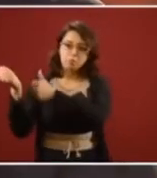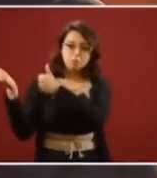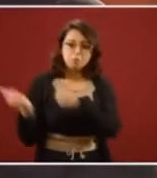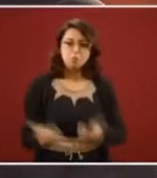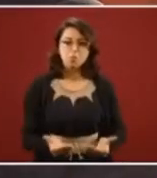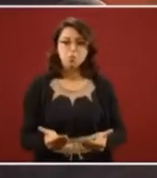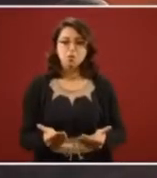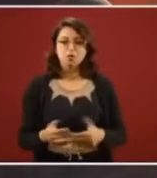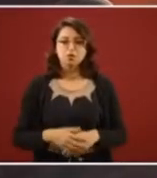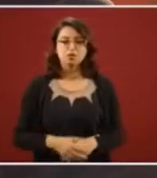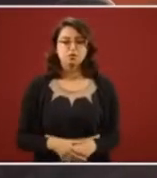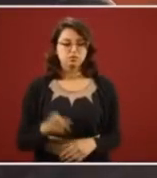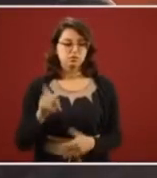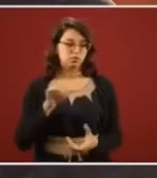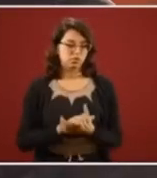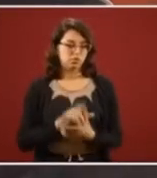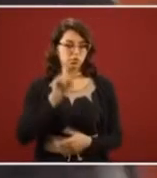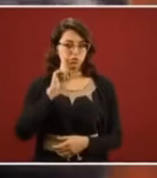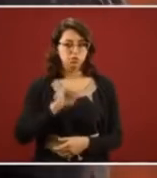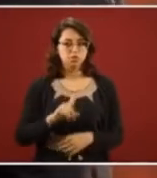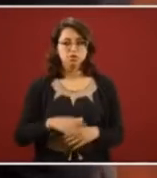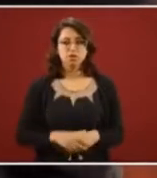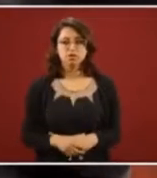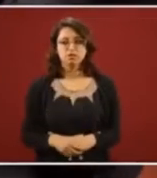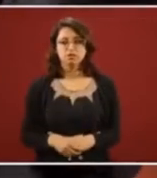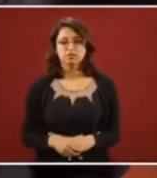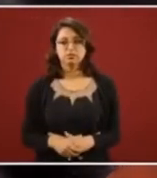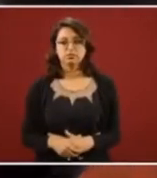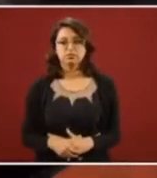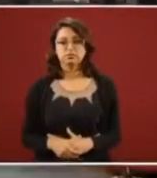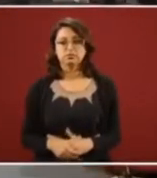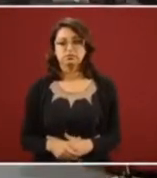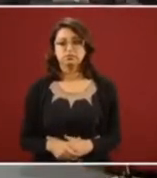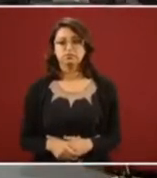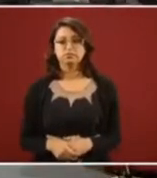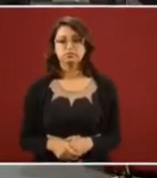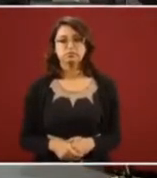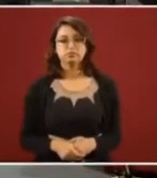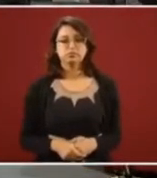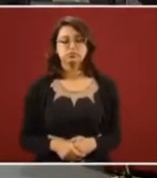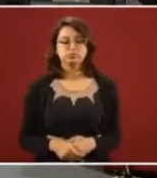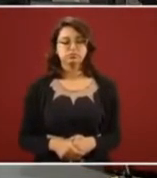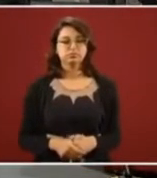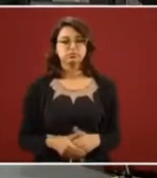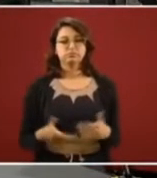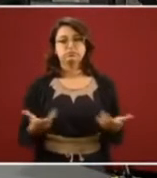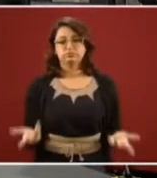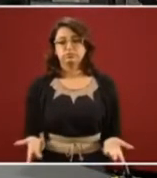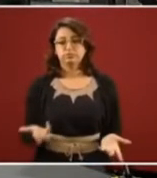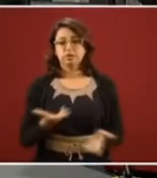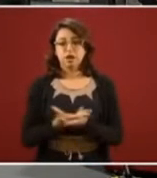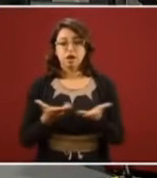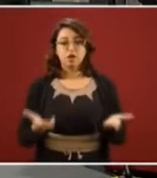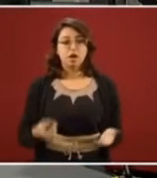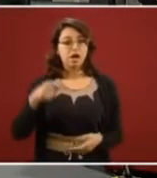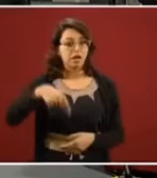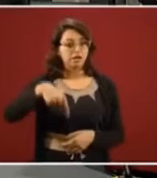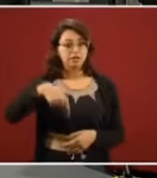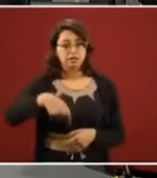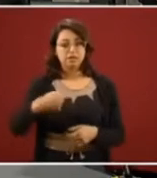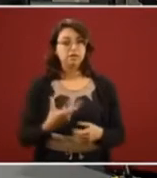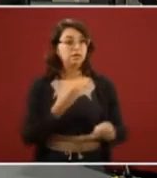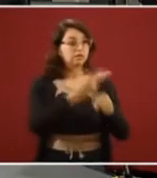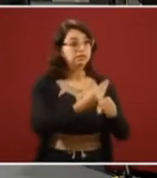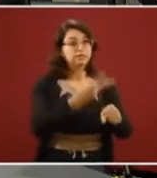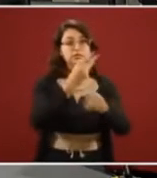maximiliano crisis aquí estamos ordenando el palacio porque la